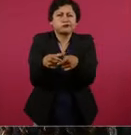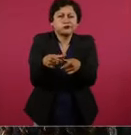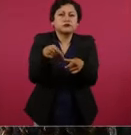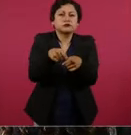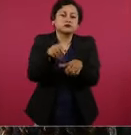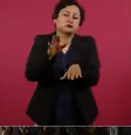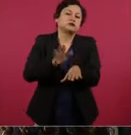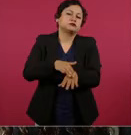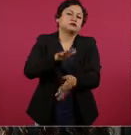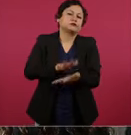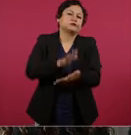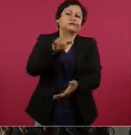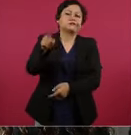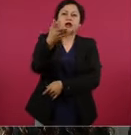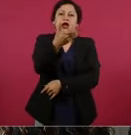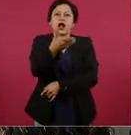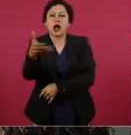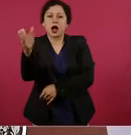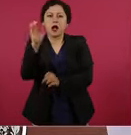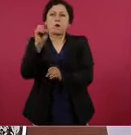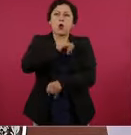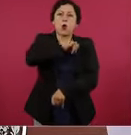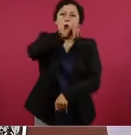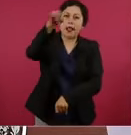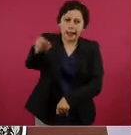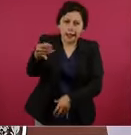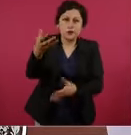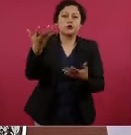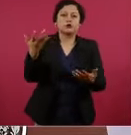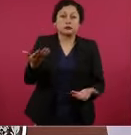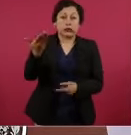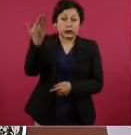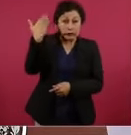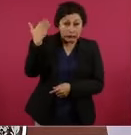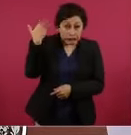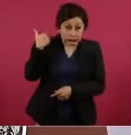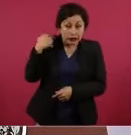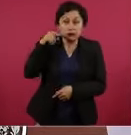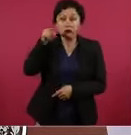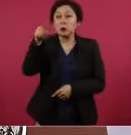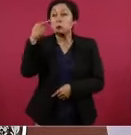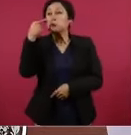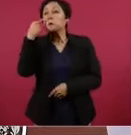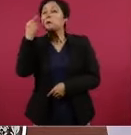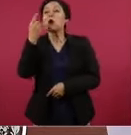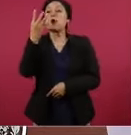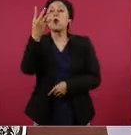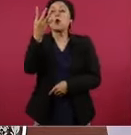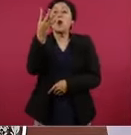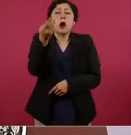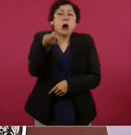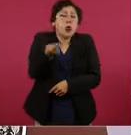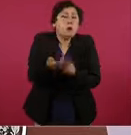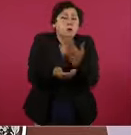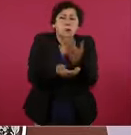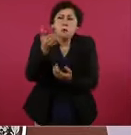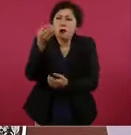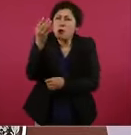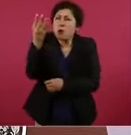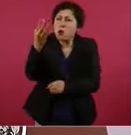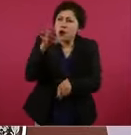alta marginación, se contaba solamente con 4 médicos por hospital. 4 médicos